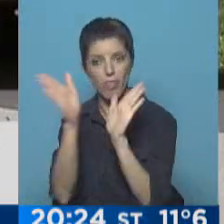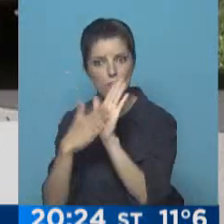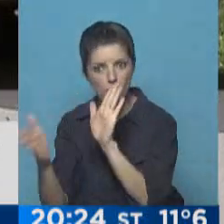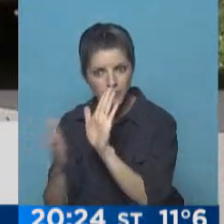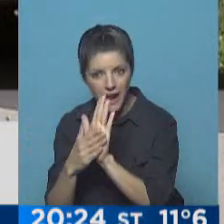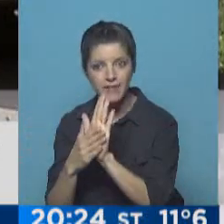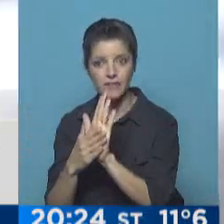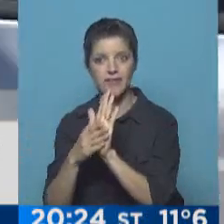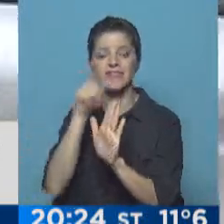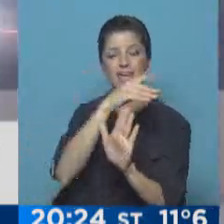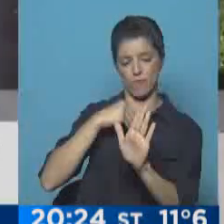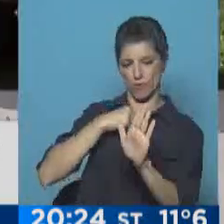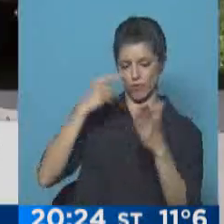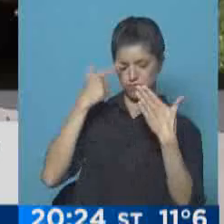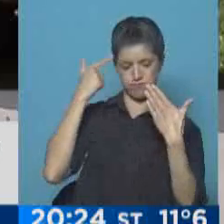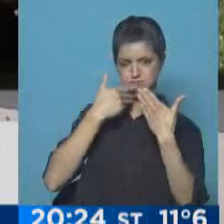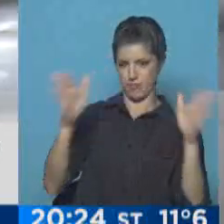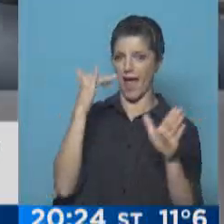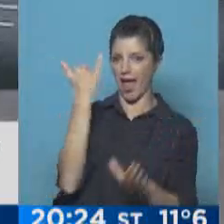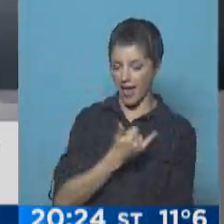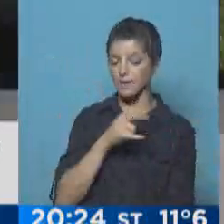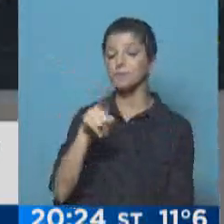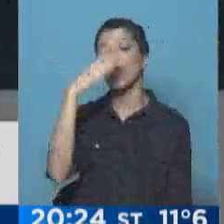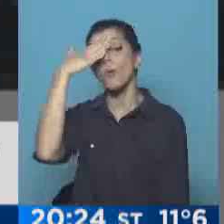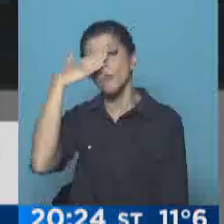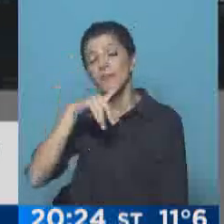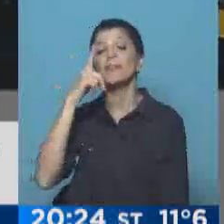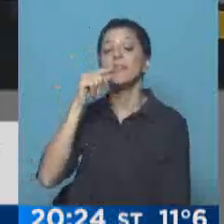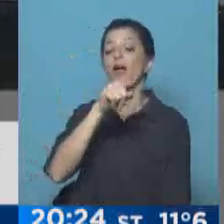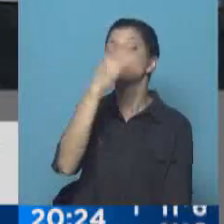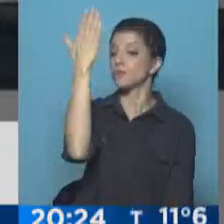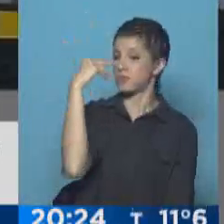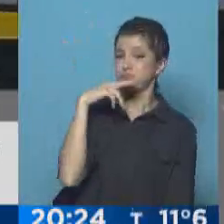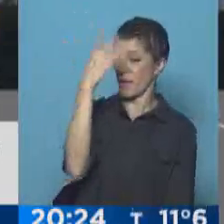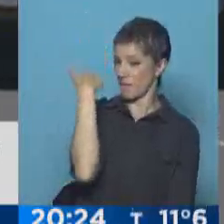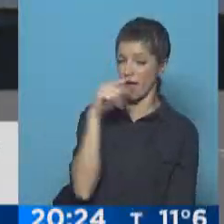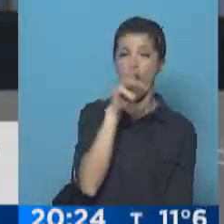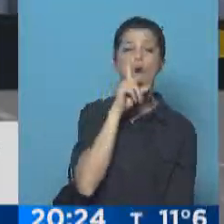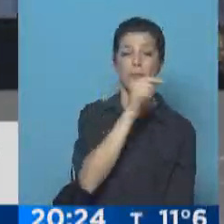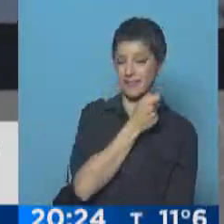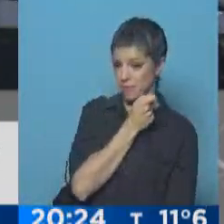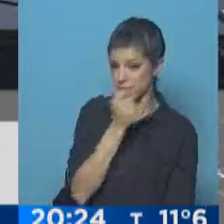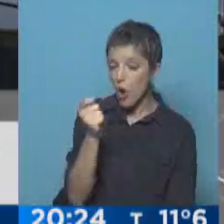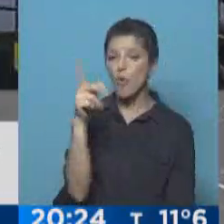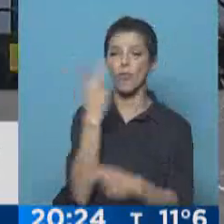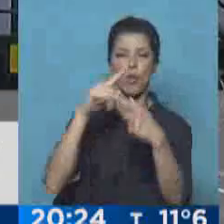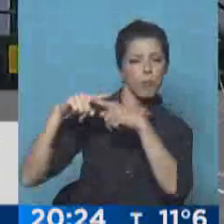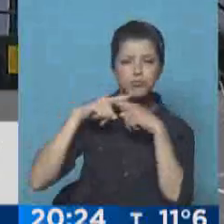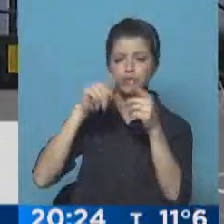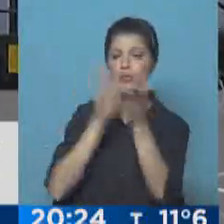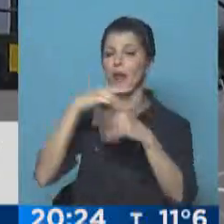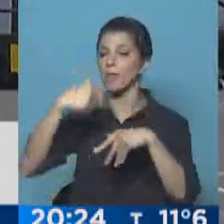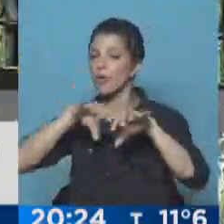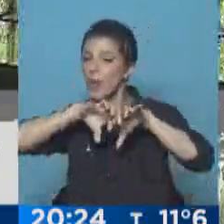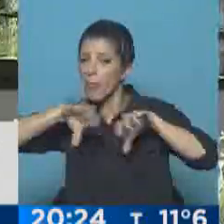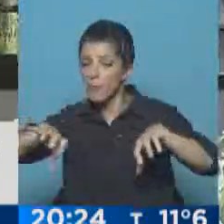que hubo emoción violenta. El viernes último, Farré apuñaló y mató a su esposa mientras discutían por la división de bienes como parte